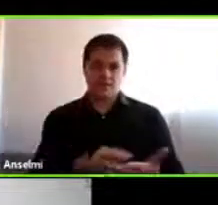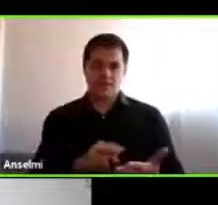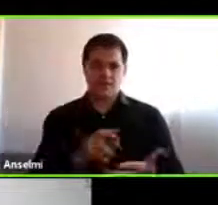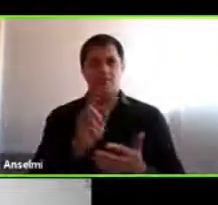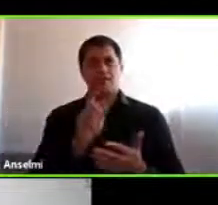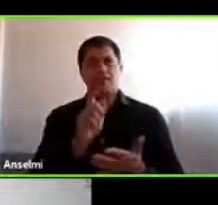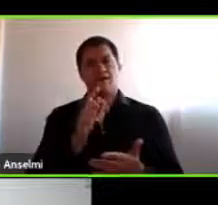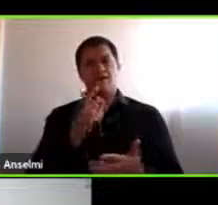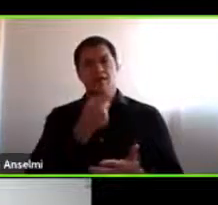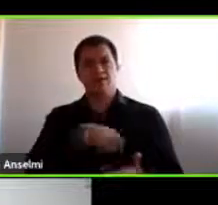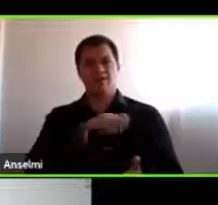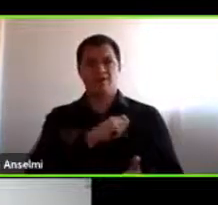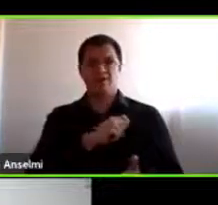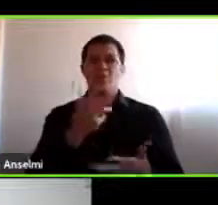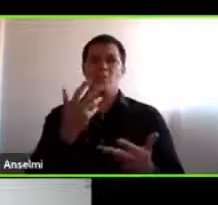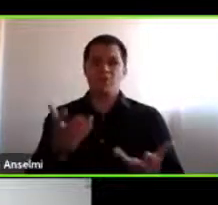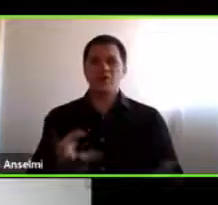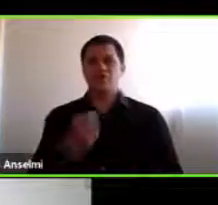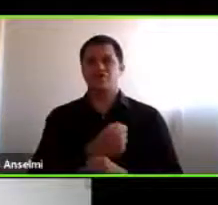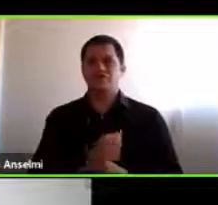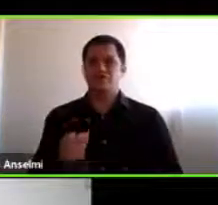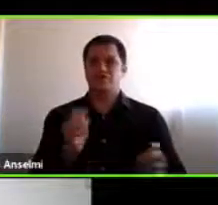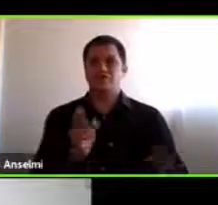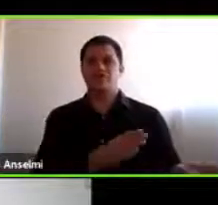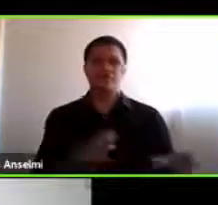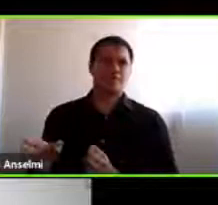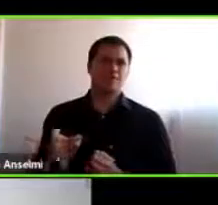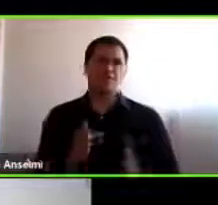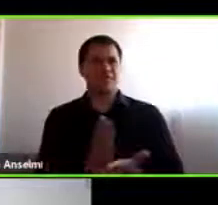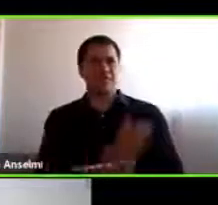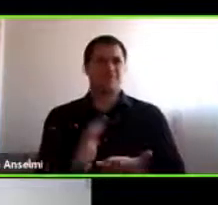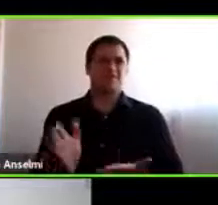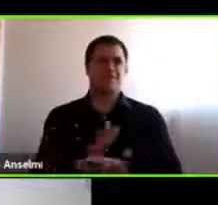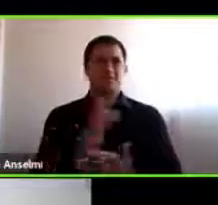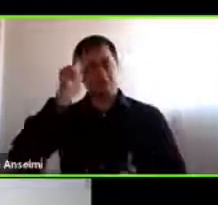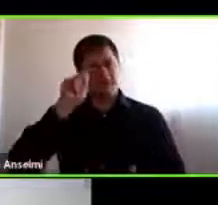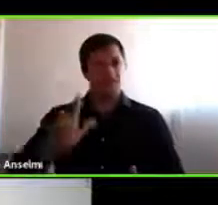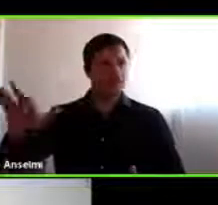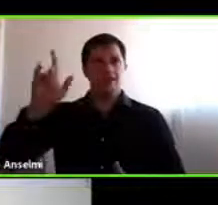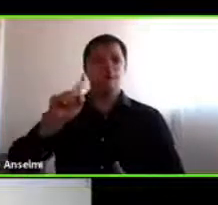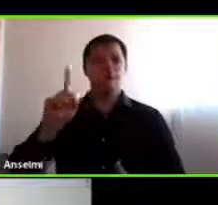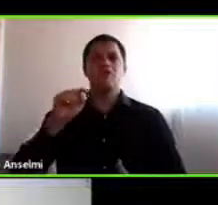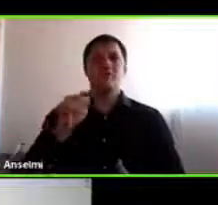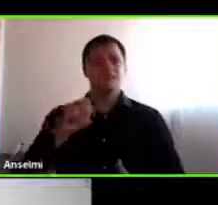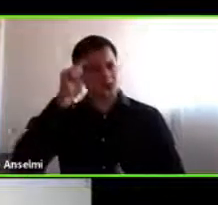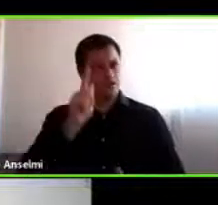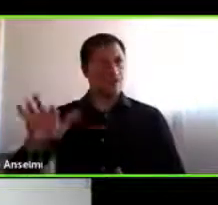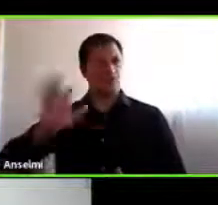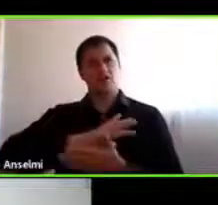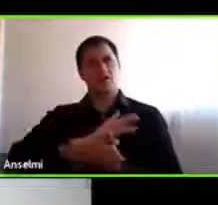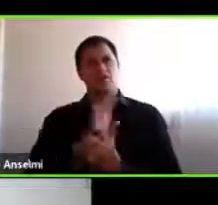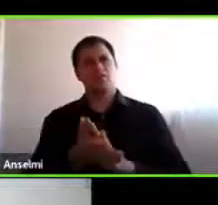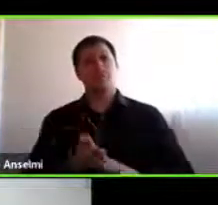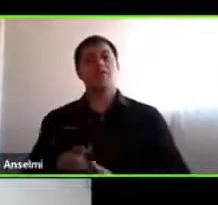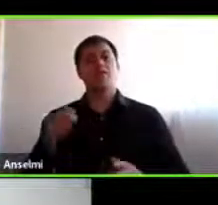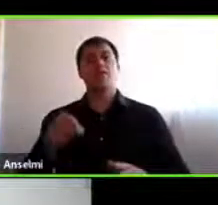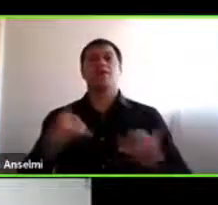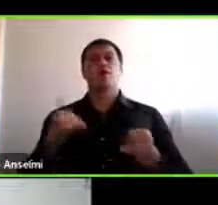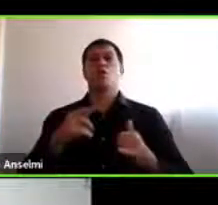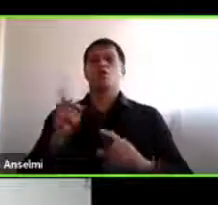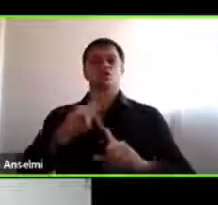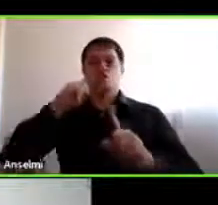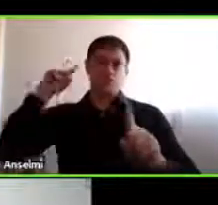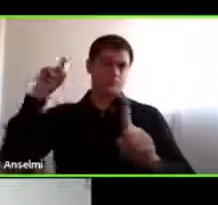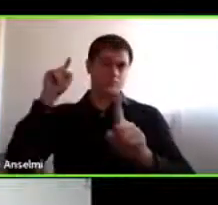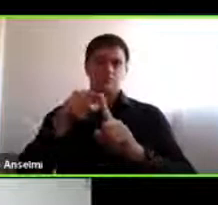tanto no se puede segmentar esa teoría esa teoría es completa y por eso es que este juego no pretende eso no pretende hacer